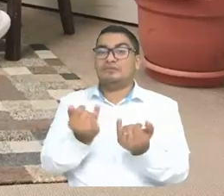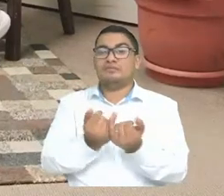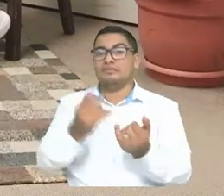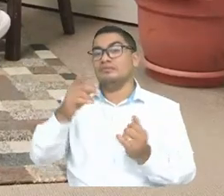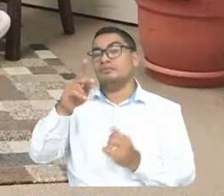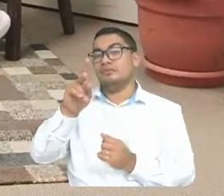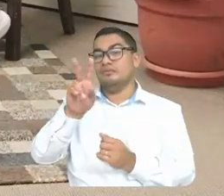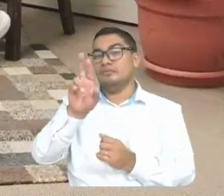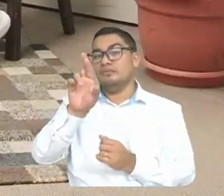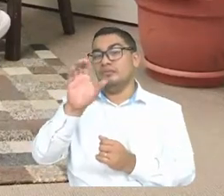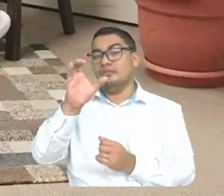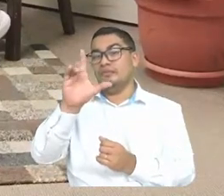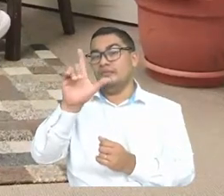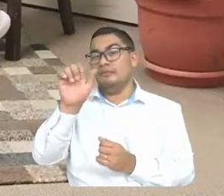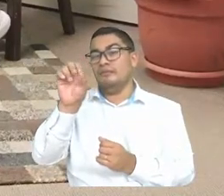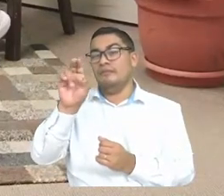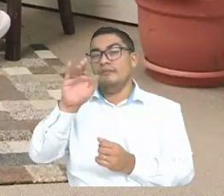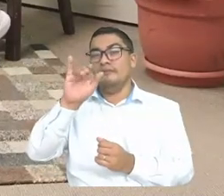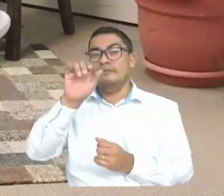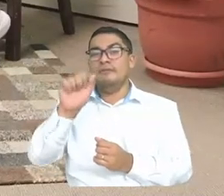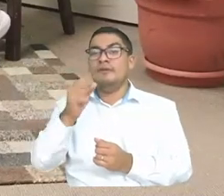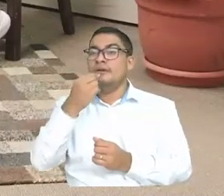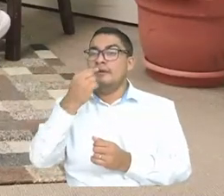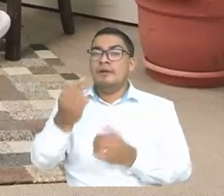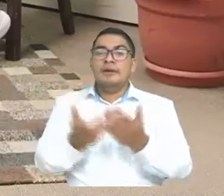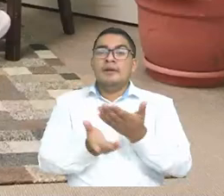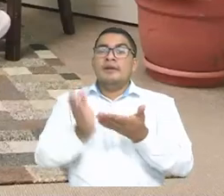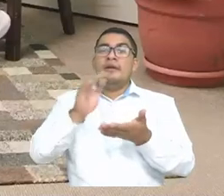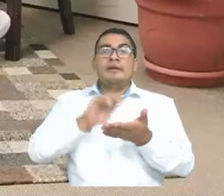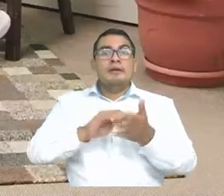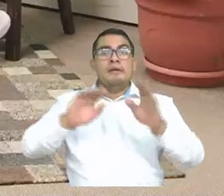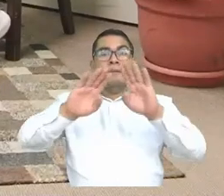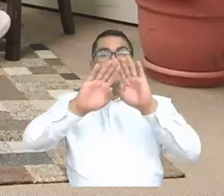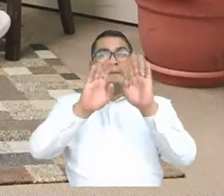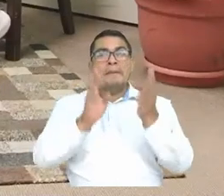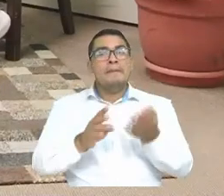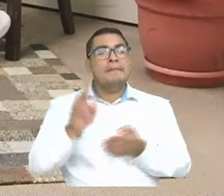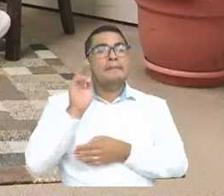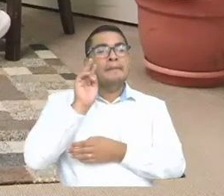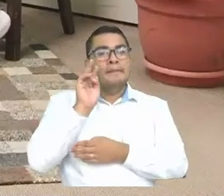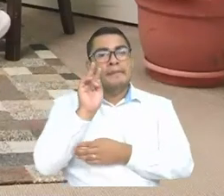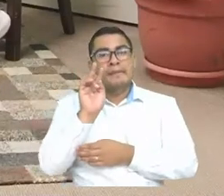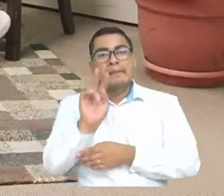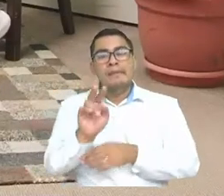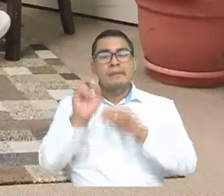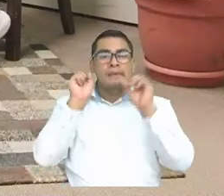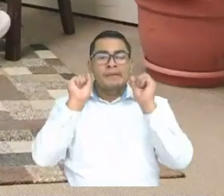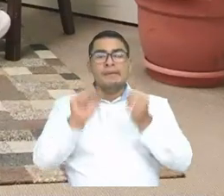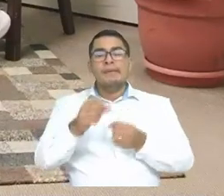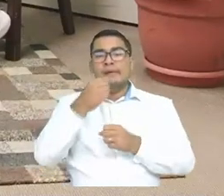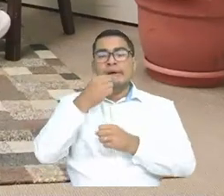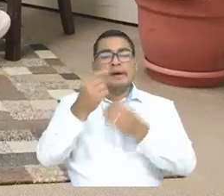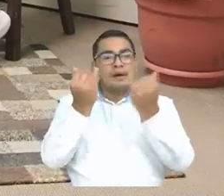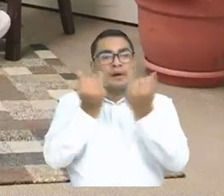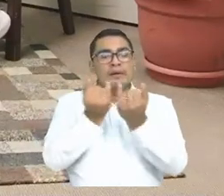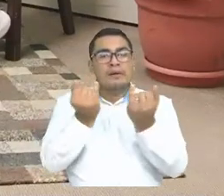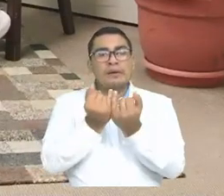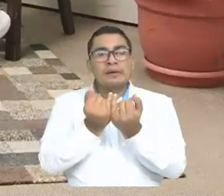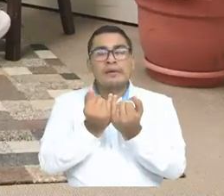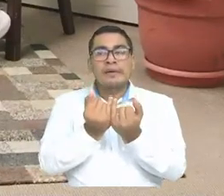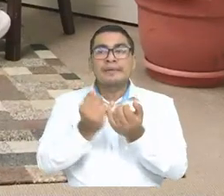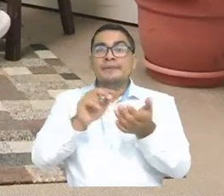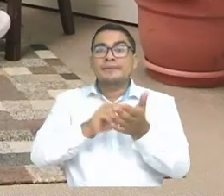preeclampsia. Entonces, esto lo repetimos para que las mujeres que nos están viendo pueden estar. Usted también decía